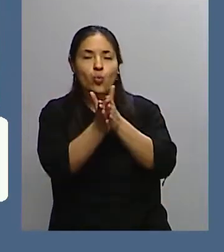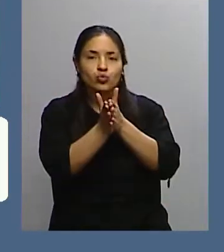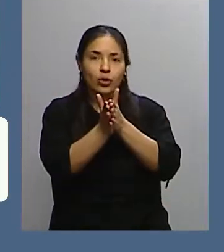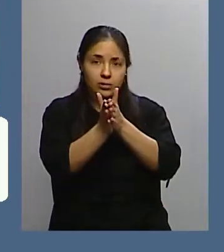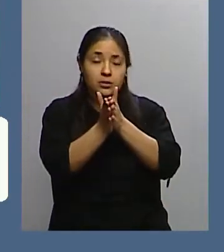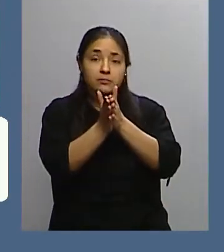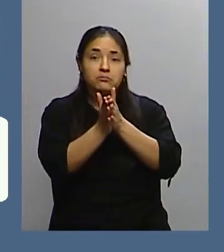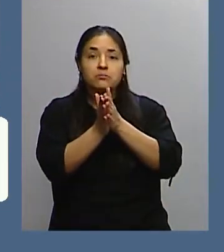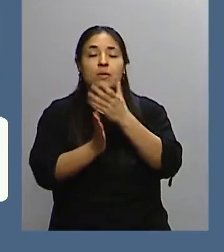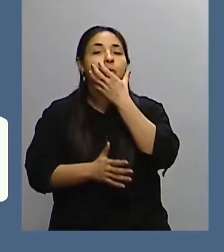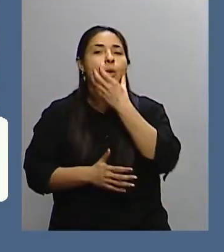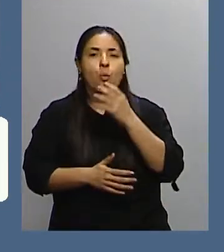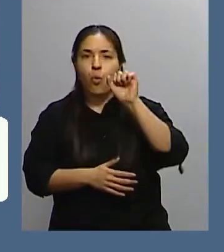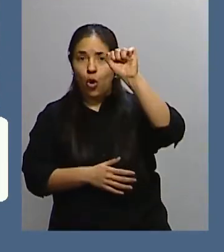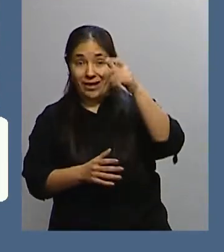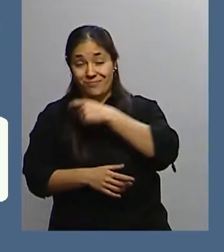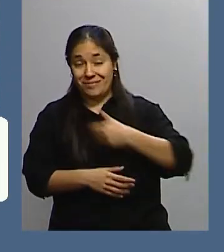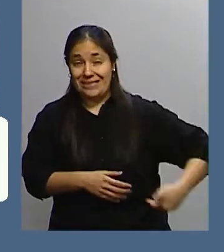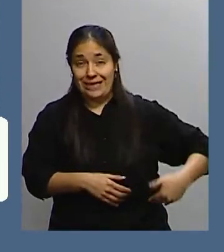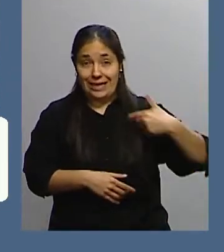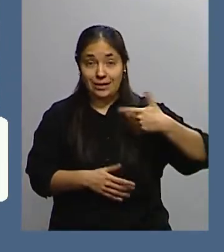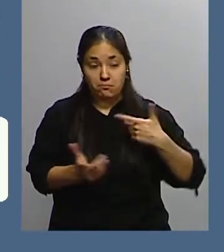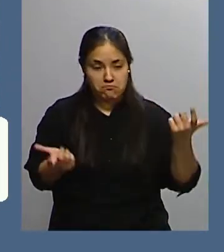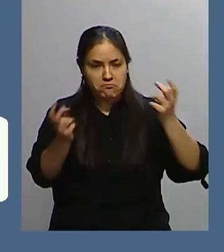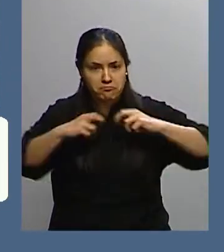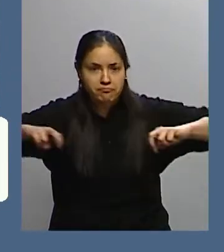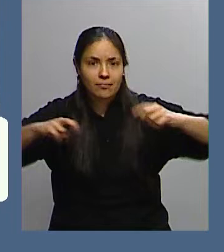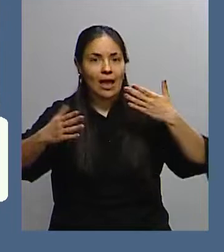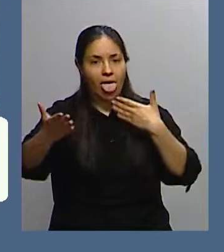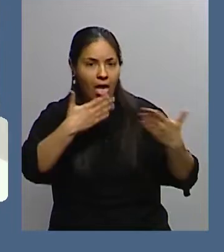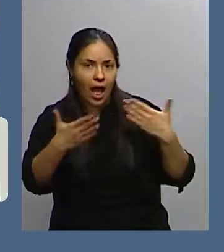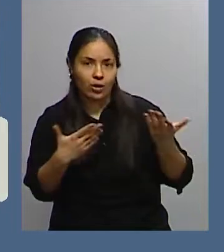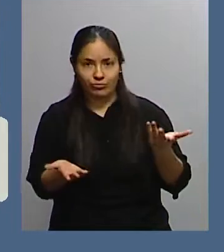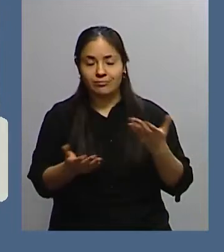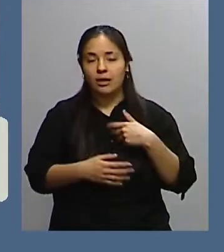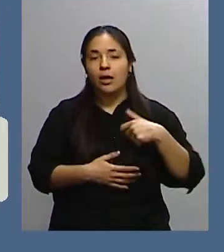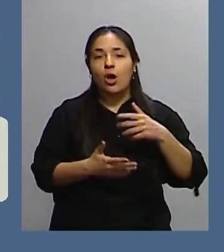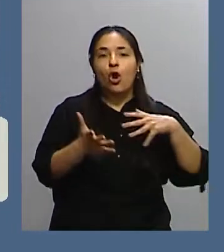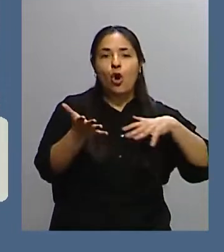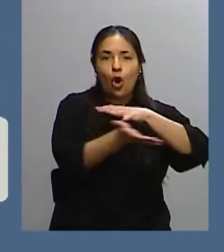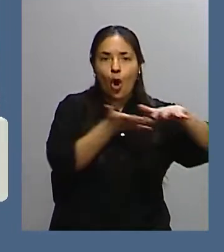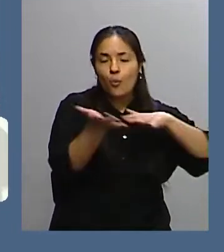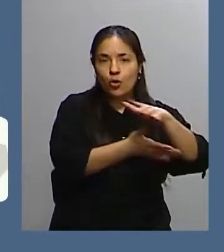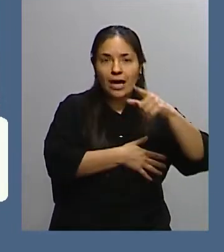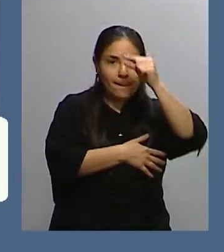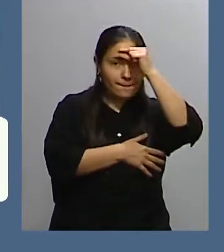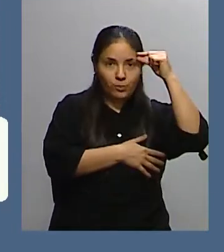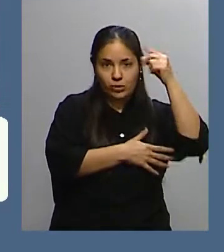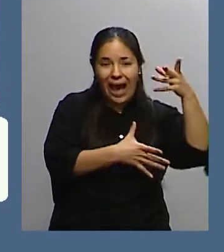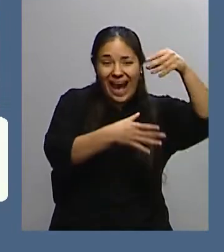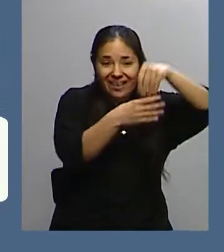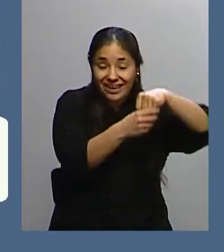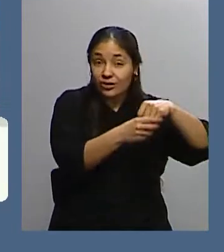hace uno es si hay, dentro de los pueblos originarios mapuches, hay diferencias de criterio y